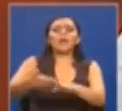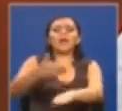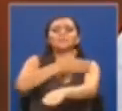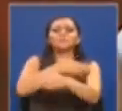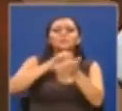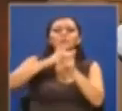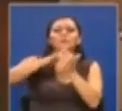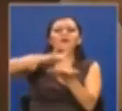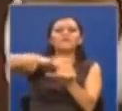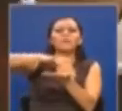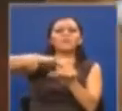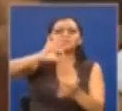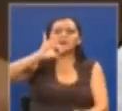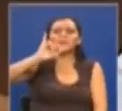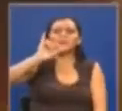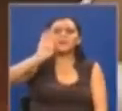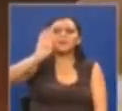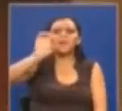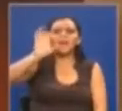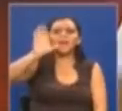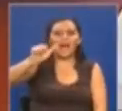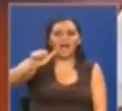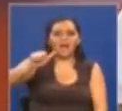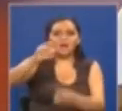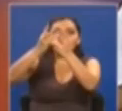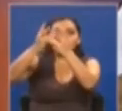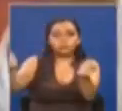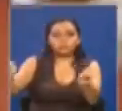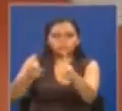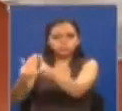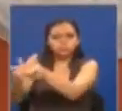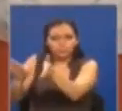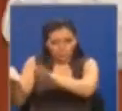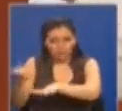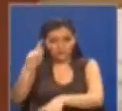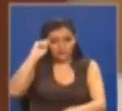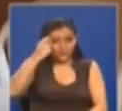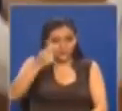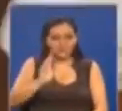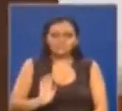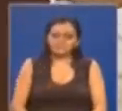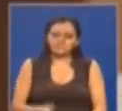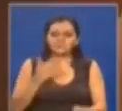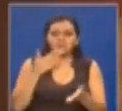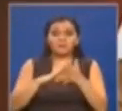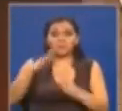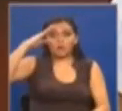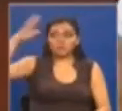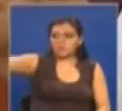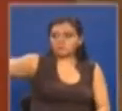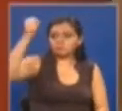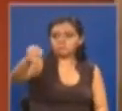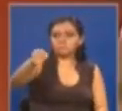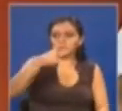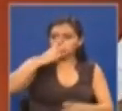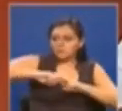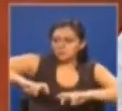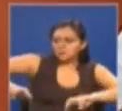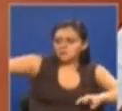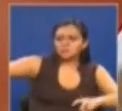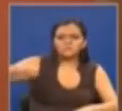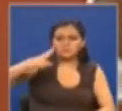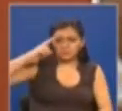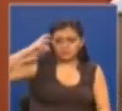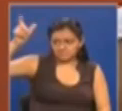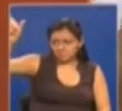¿no?, se estaba persiguiendo a la policía. Es un absurdo. Mañana, Dios no quiere, un sacerdote, como ha ocurrido en otros lados, comete un